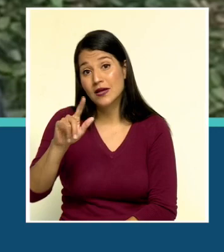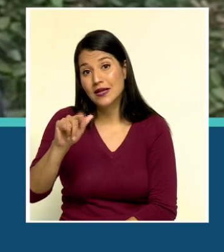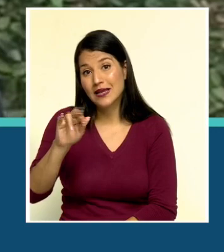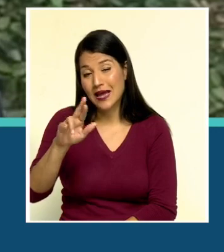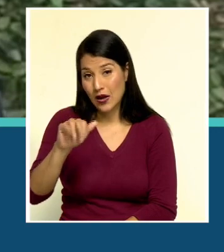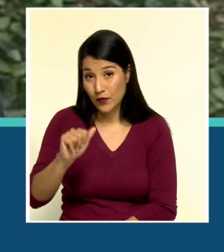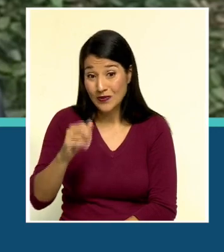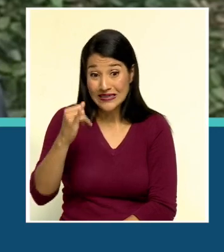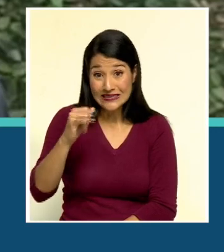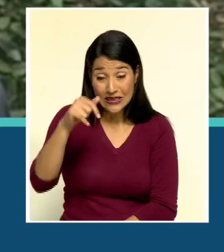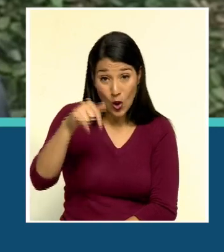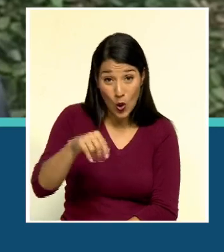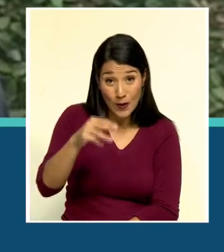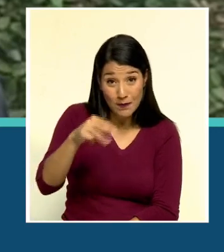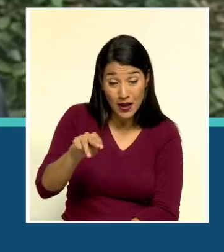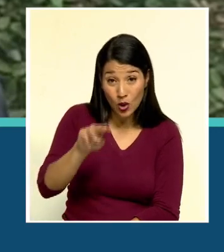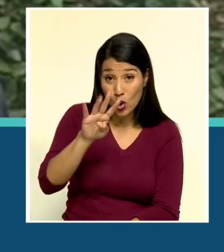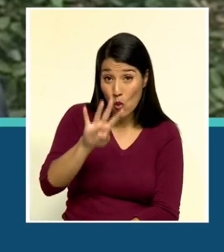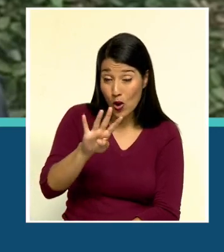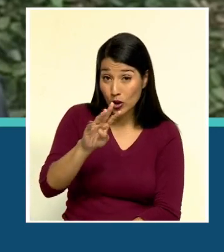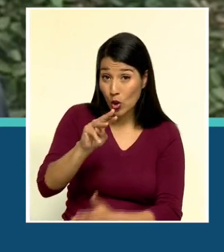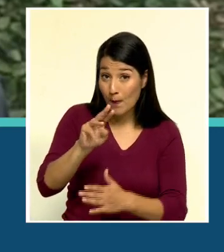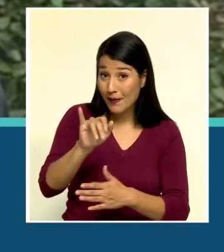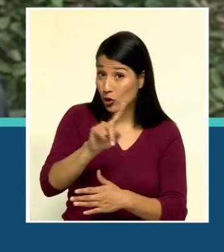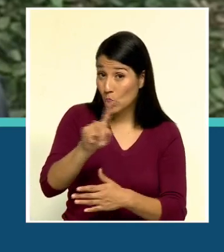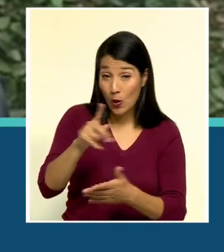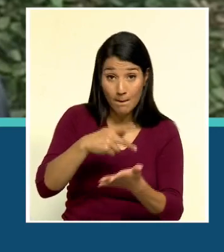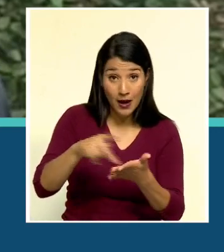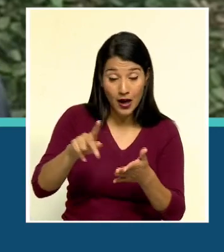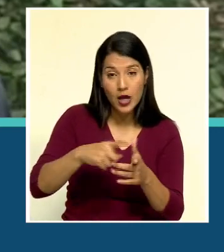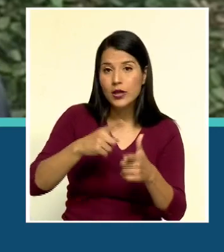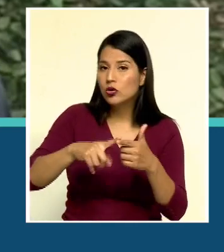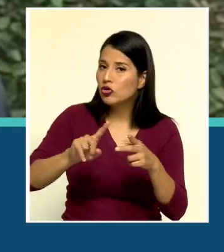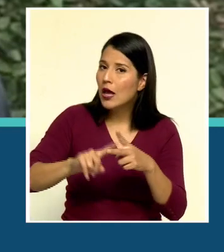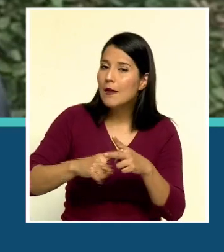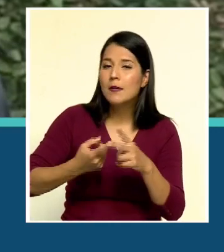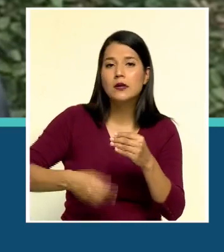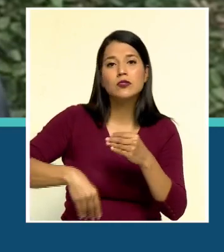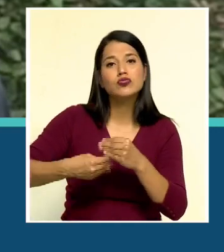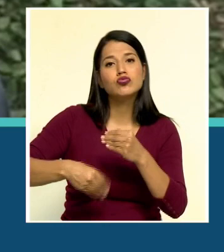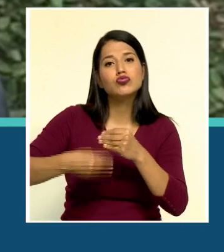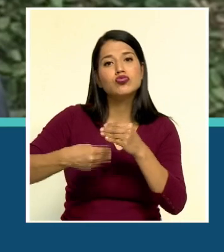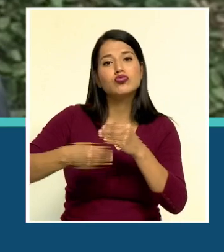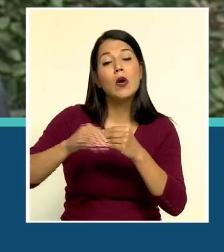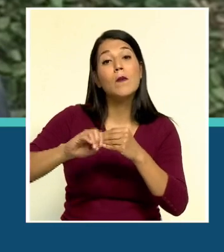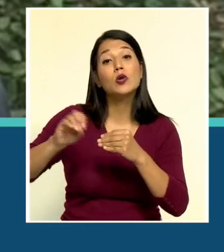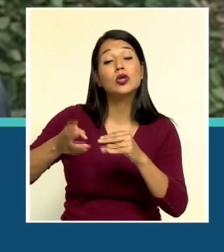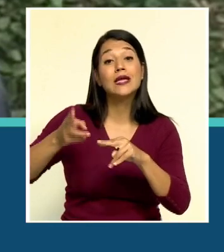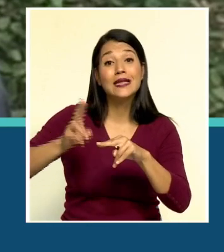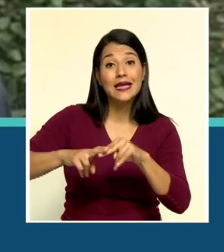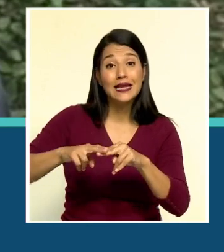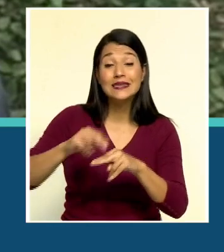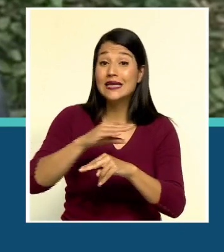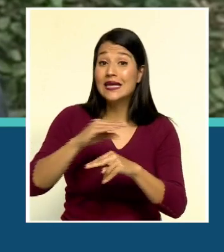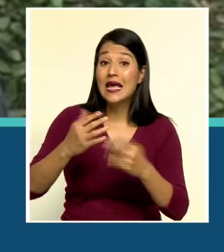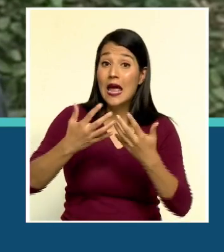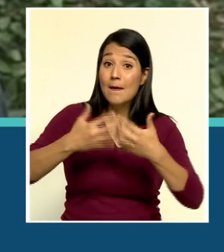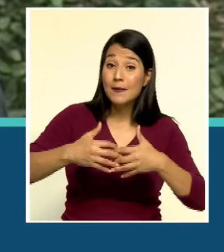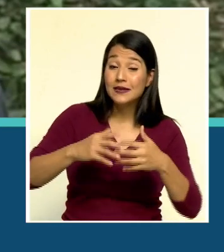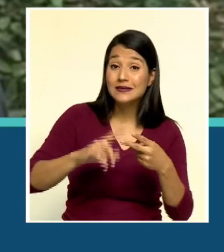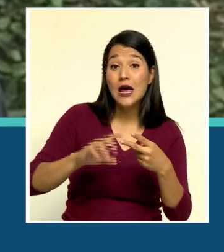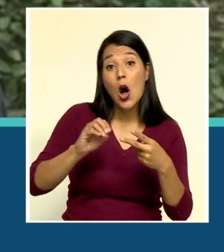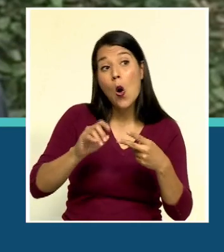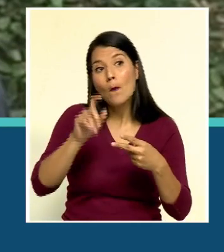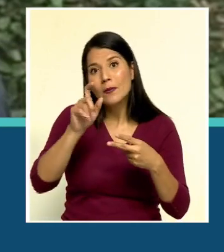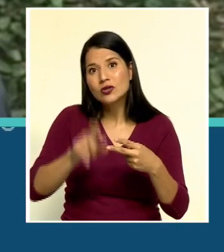este miércoles 4 de mayo, empiezan a correr intereses moratorios y las empresas o las